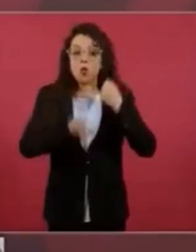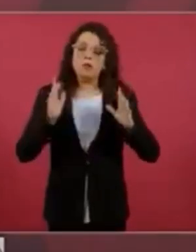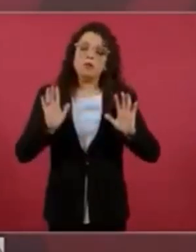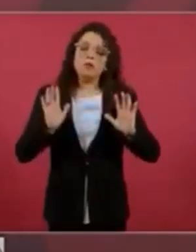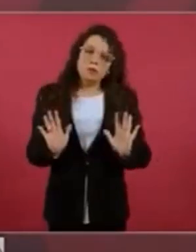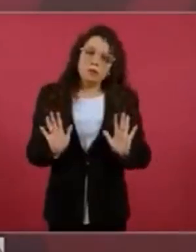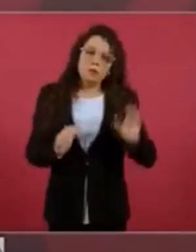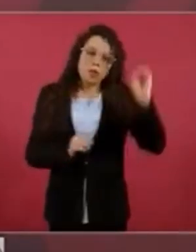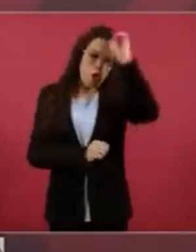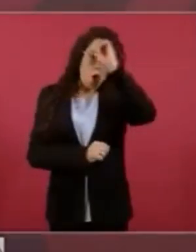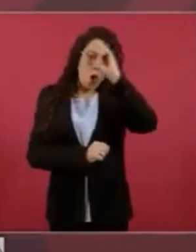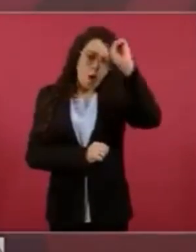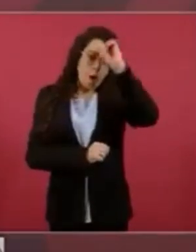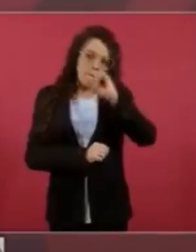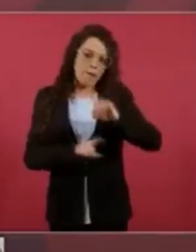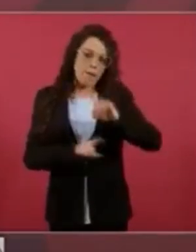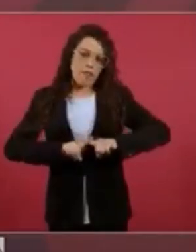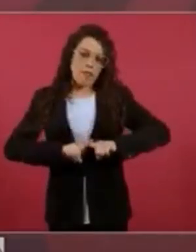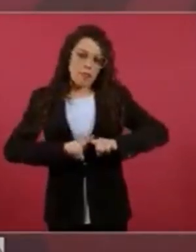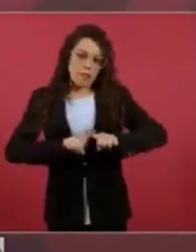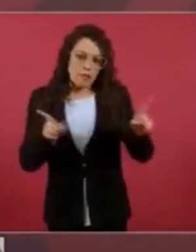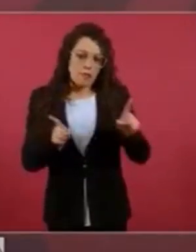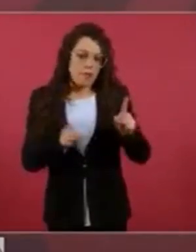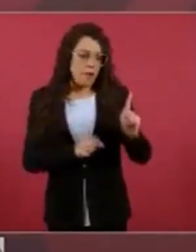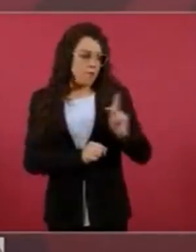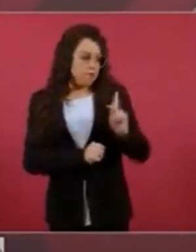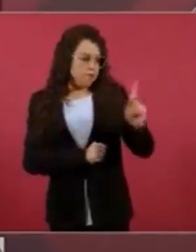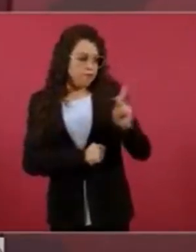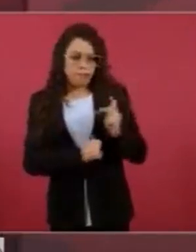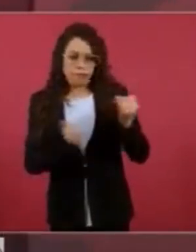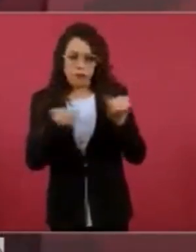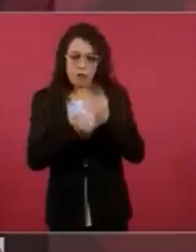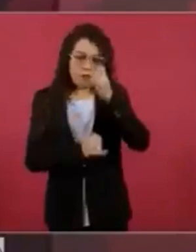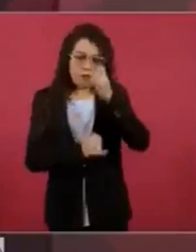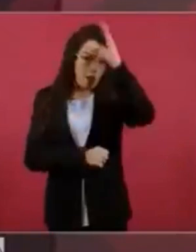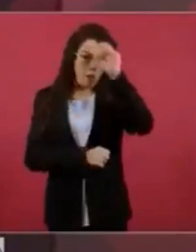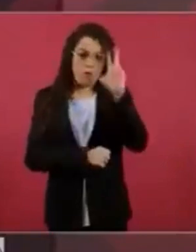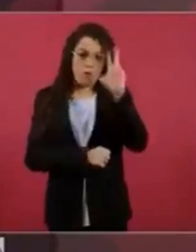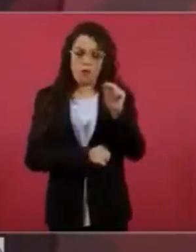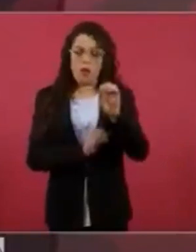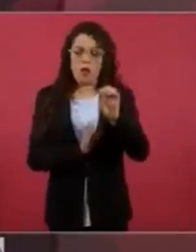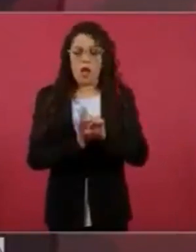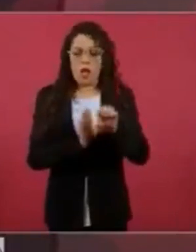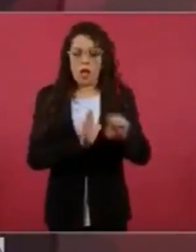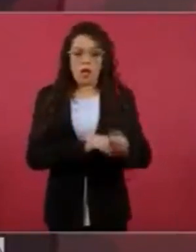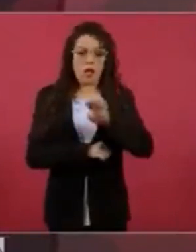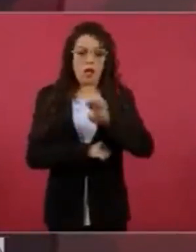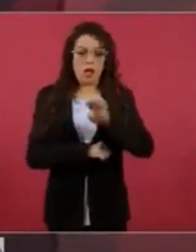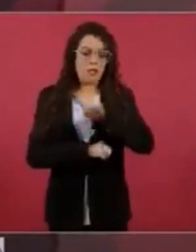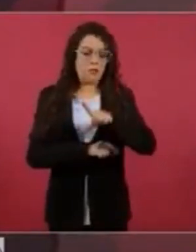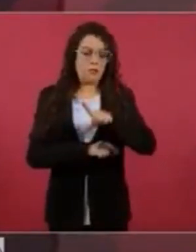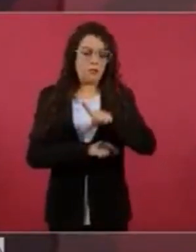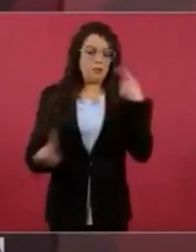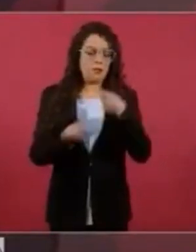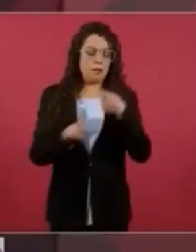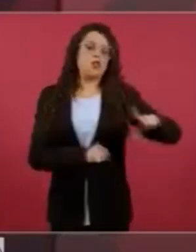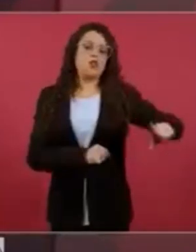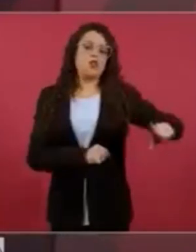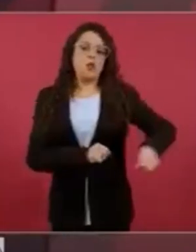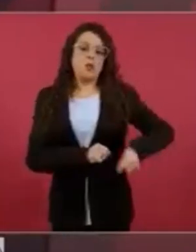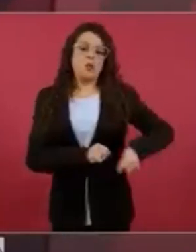de el gobierno de España, en especial con el